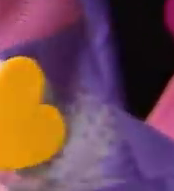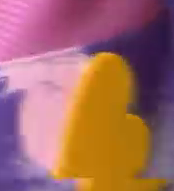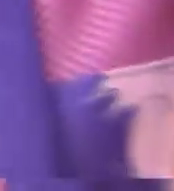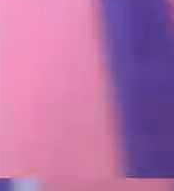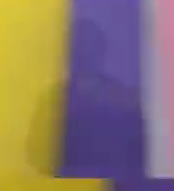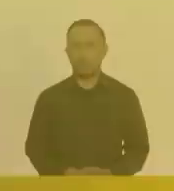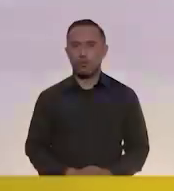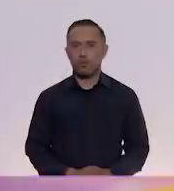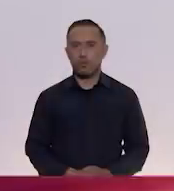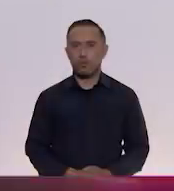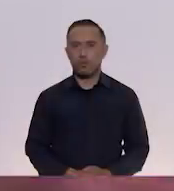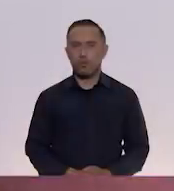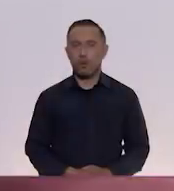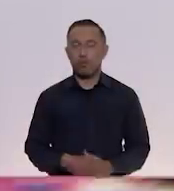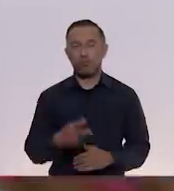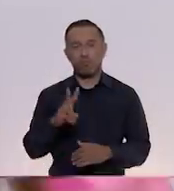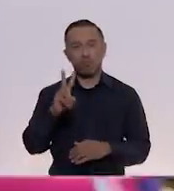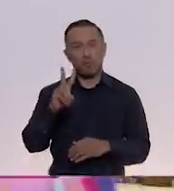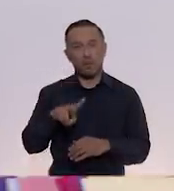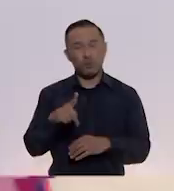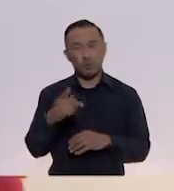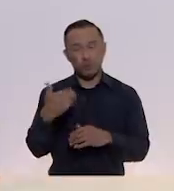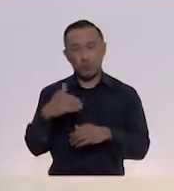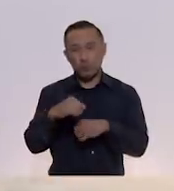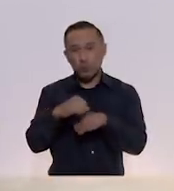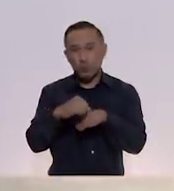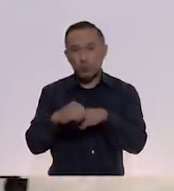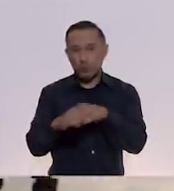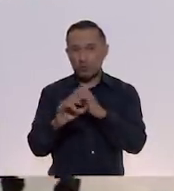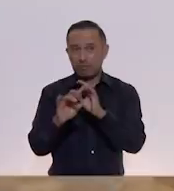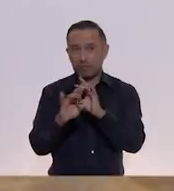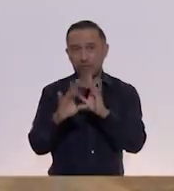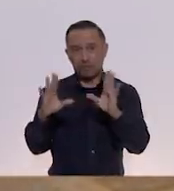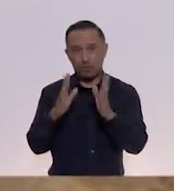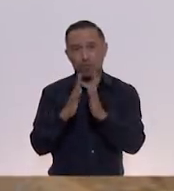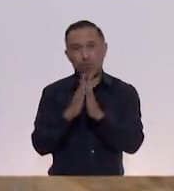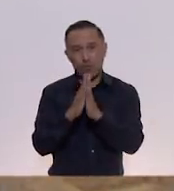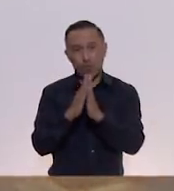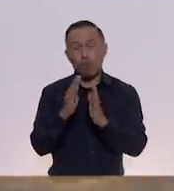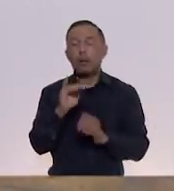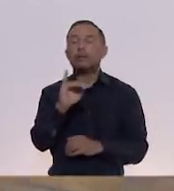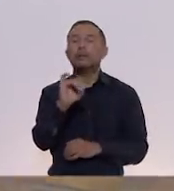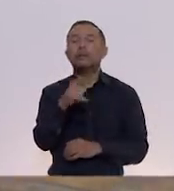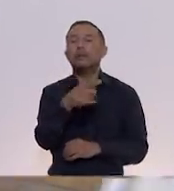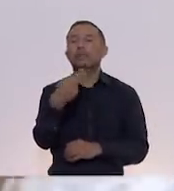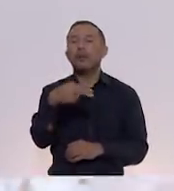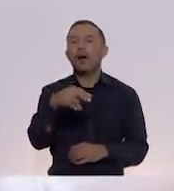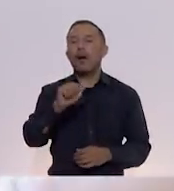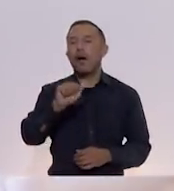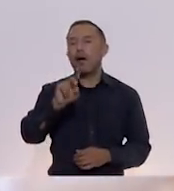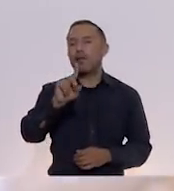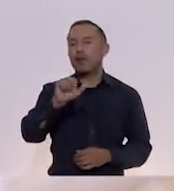La situación es un poquito delicada, así que le agradecería que abriera un espacio. Sí, se llama Adalberto Gorosco.